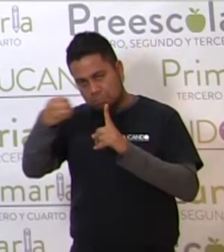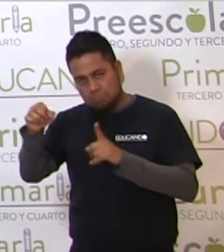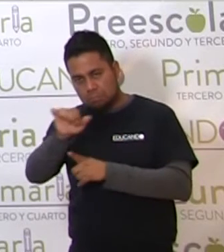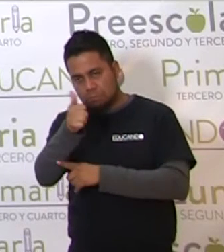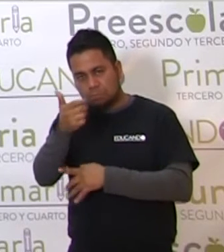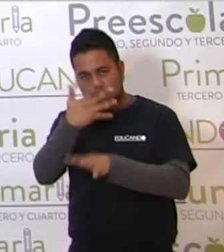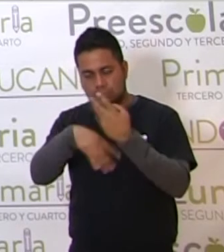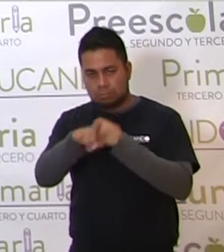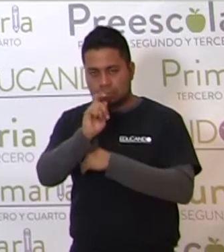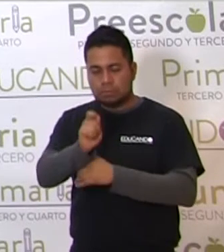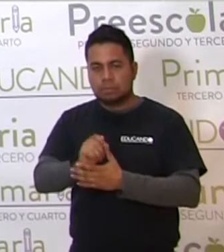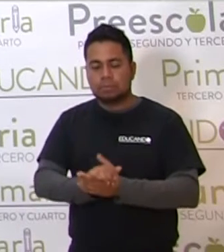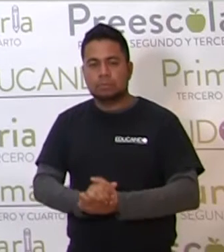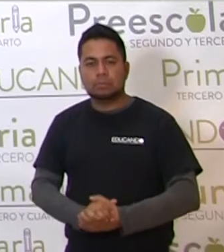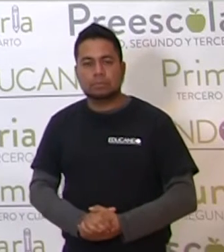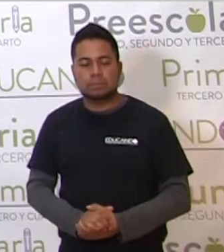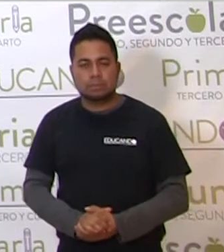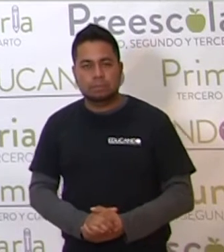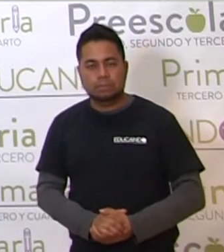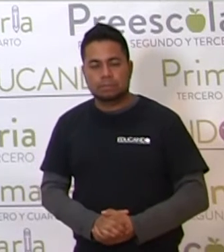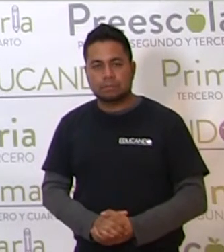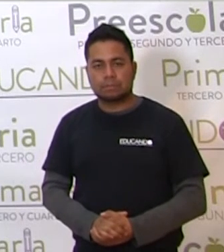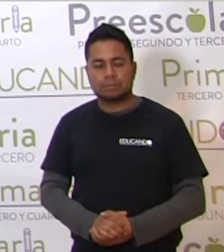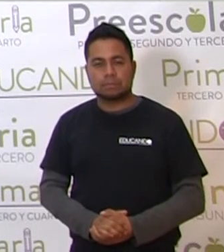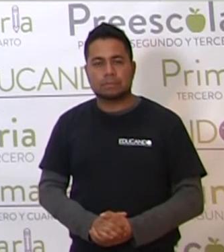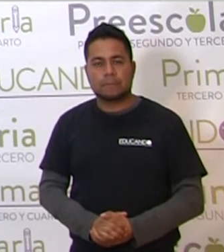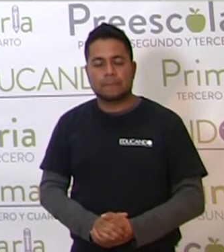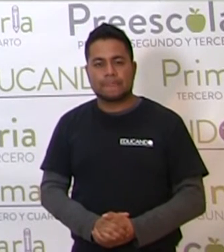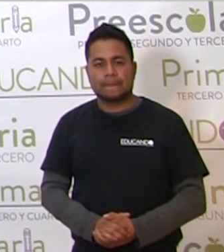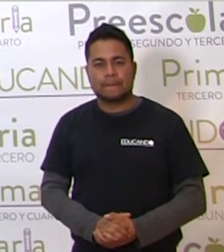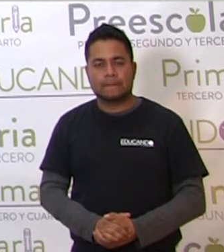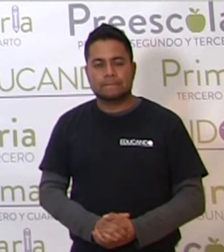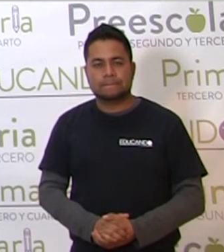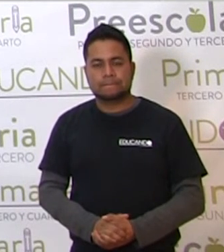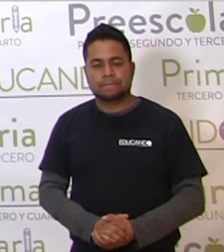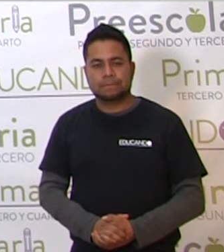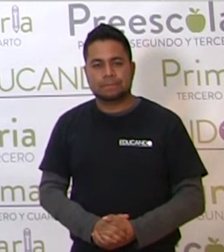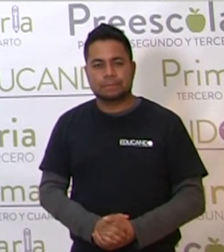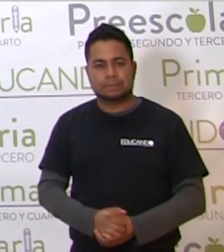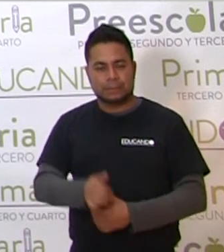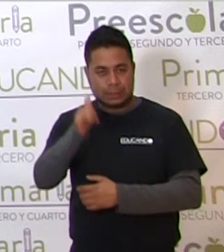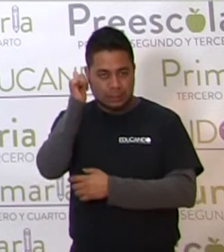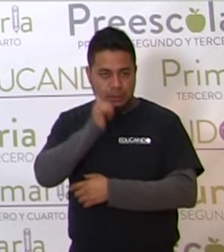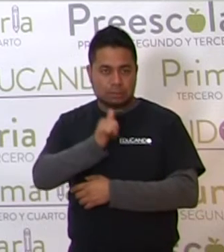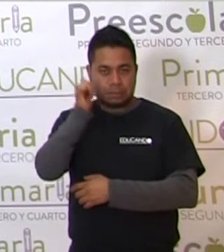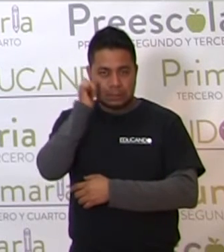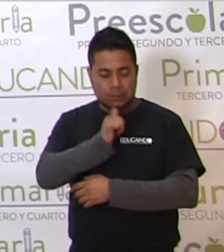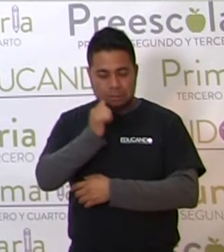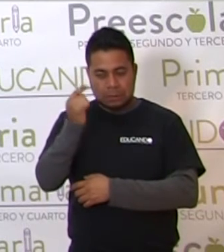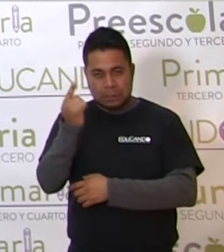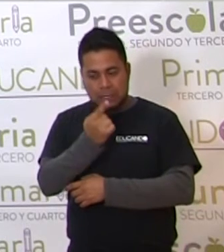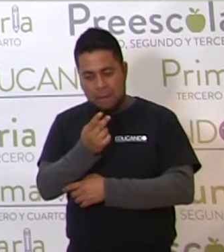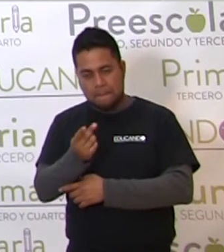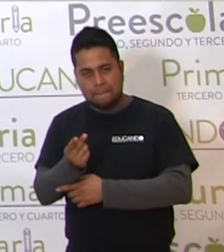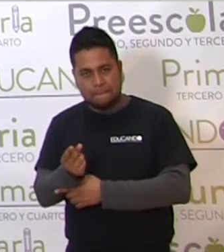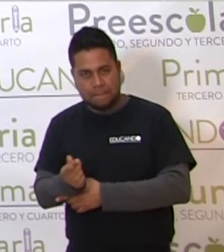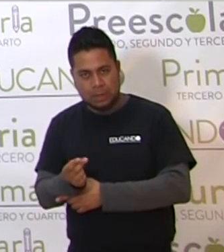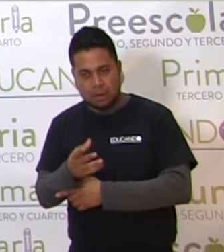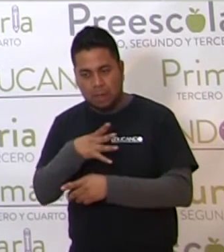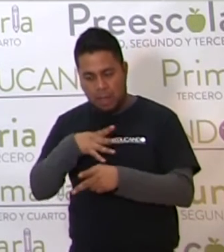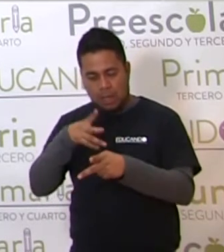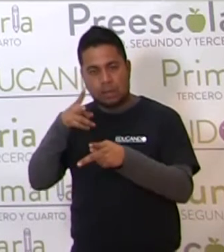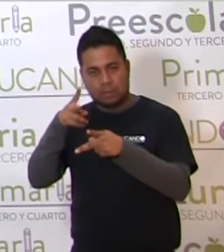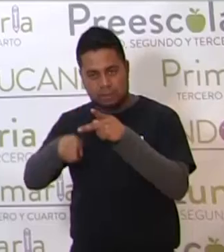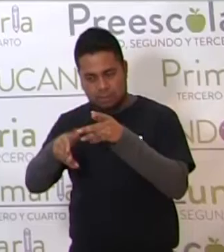dice así siempre que el perro bien tenemos